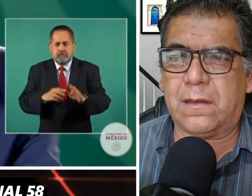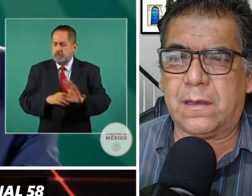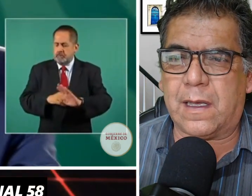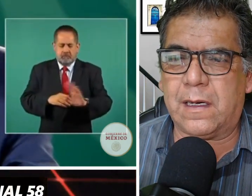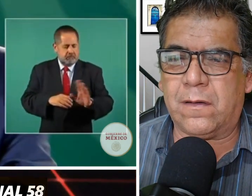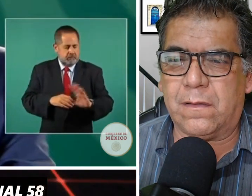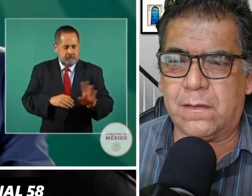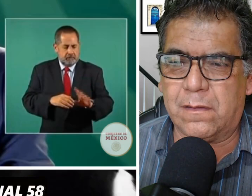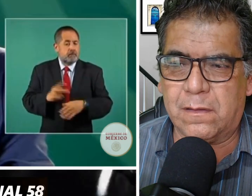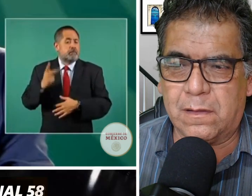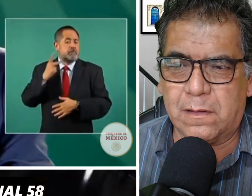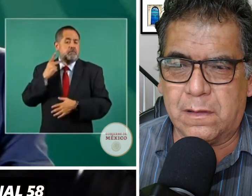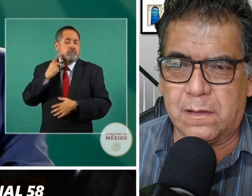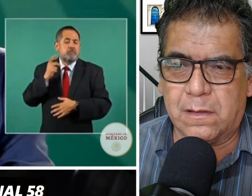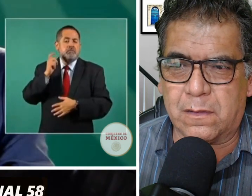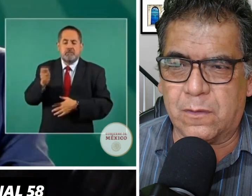al pueblo.